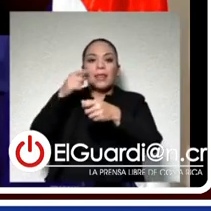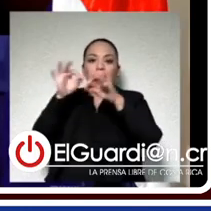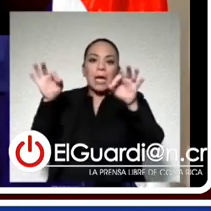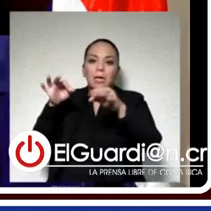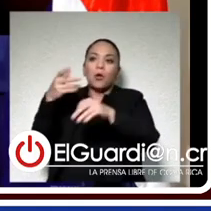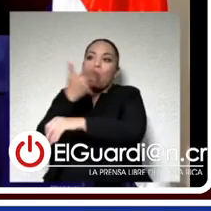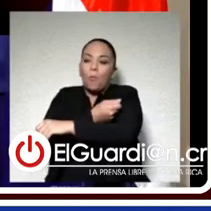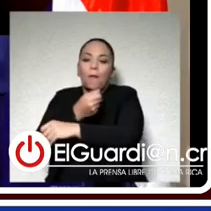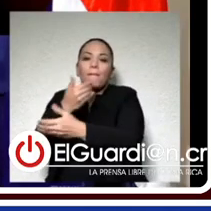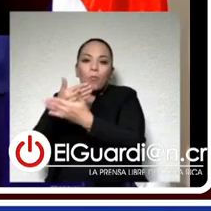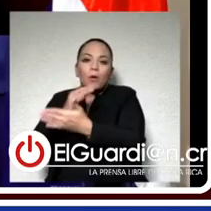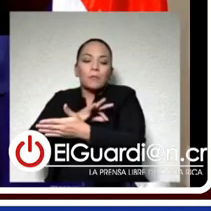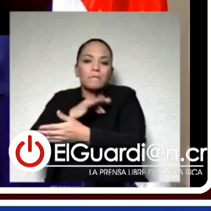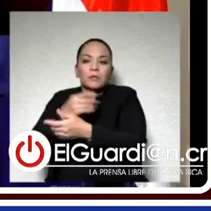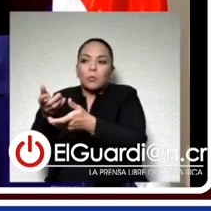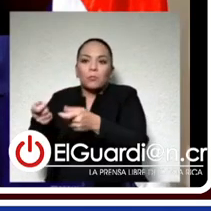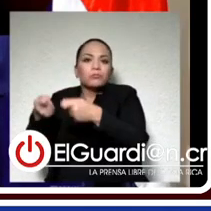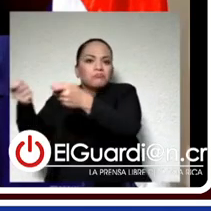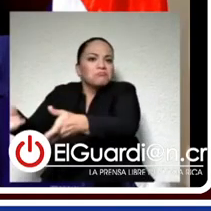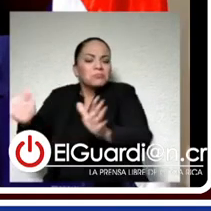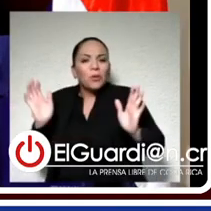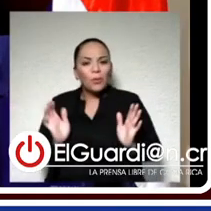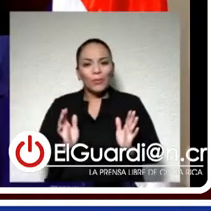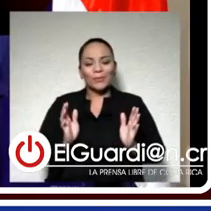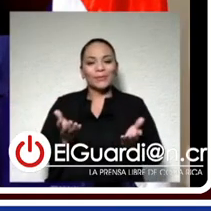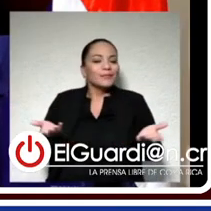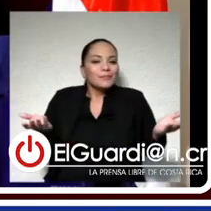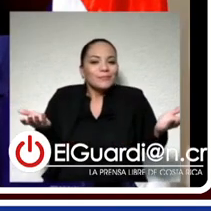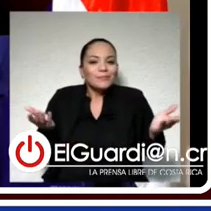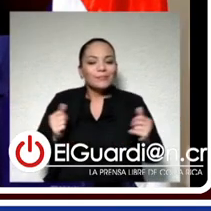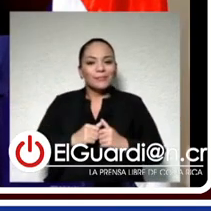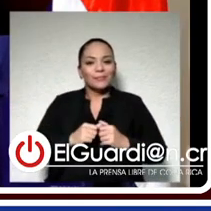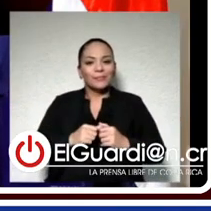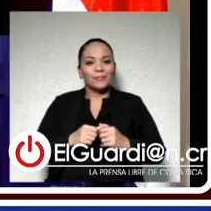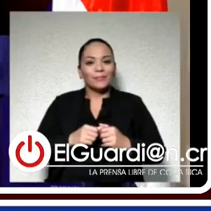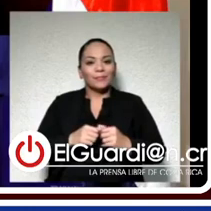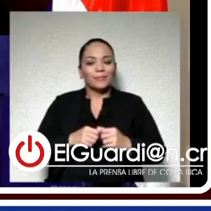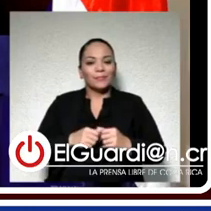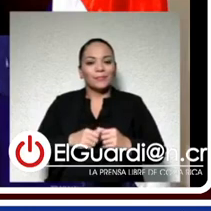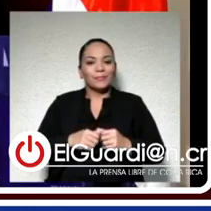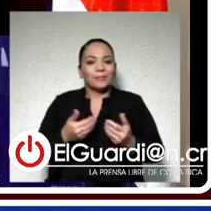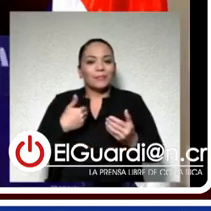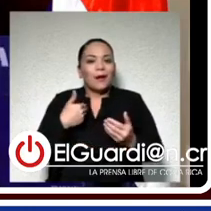entonces, ahí, pero... Es que aquí hay objetivos mucho más nobles y altos que lo de este señor.